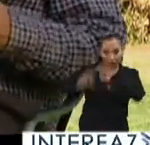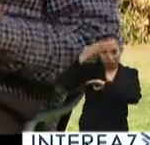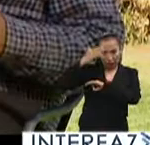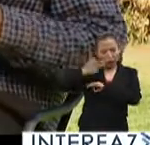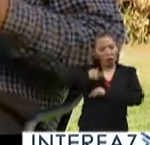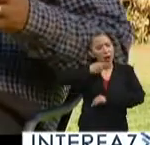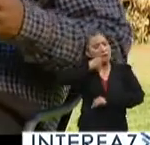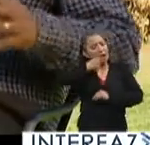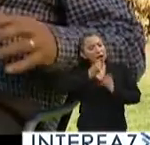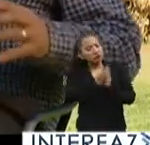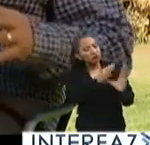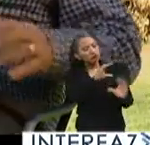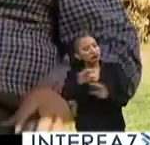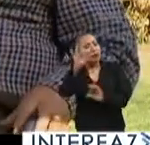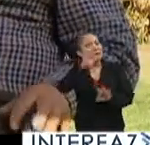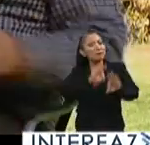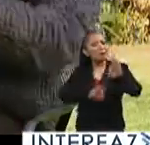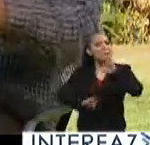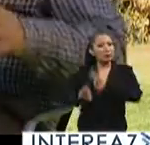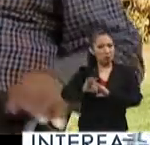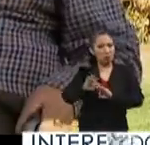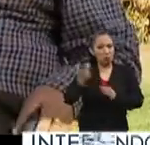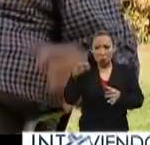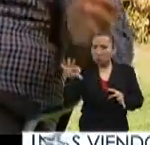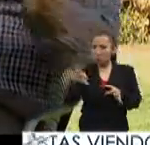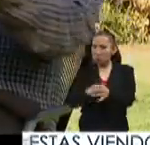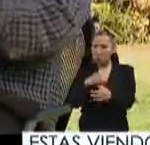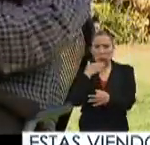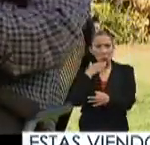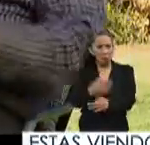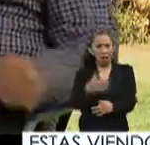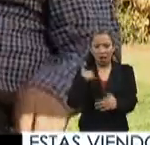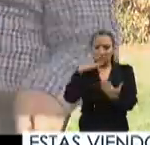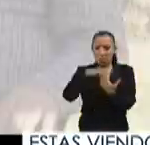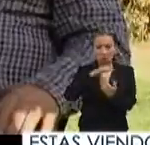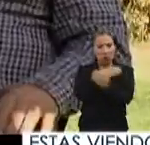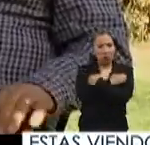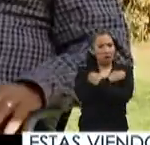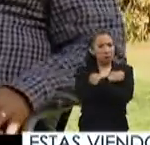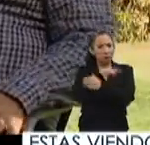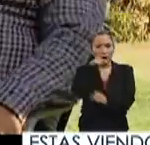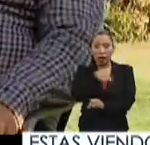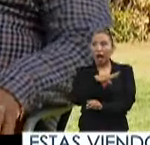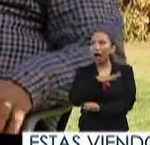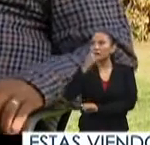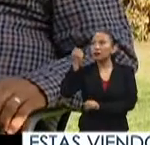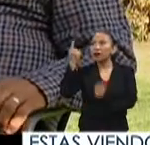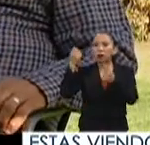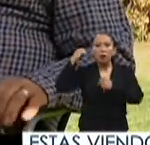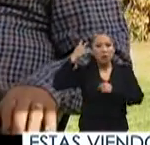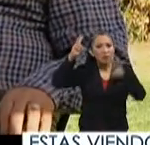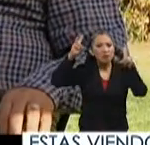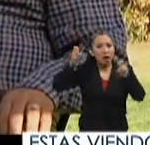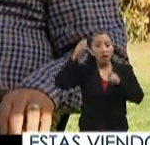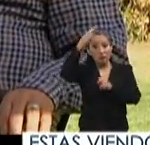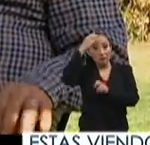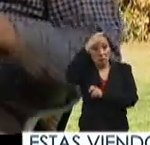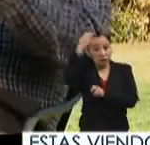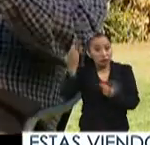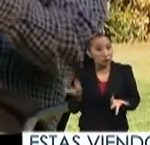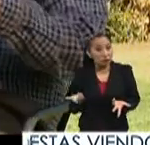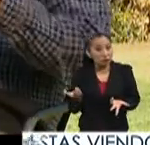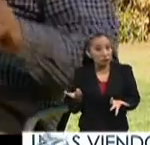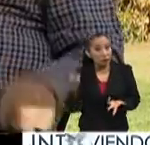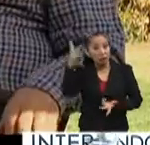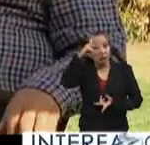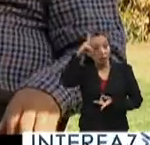voy a hablar de la enseñanza de la física, pues cabe perfectamente en la mesa de educación. Hay ponencias que tienen que ver con enfermería,